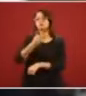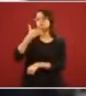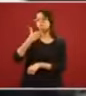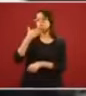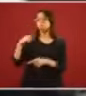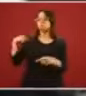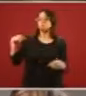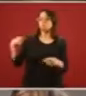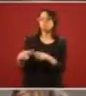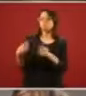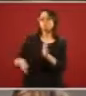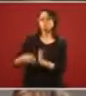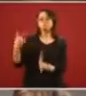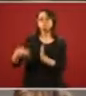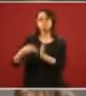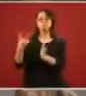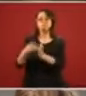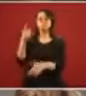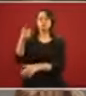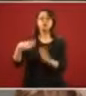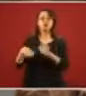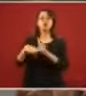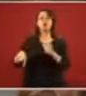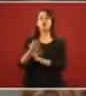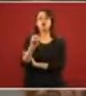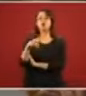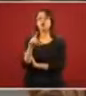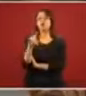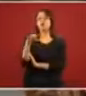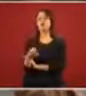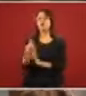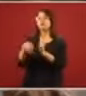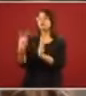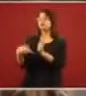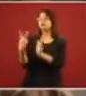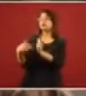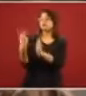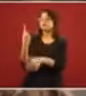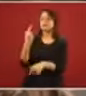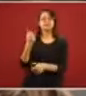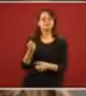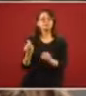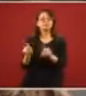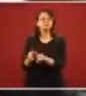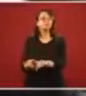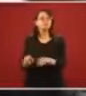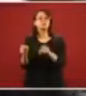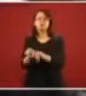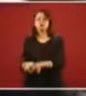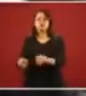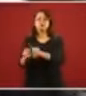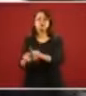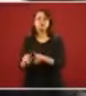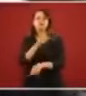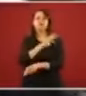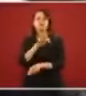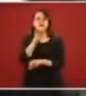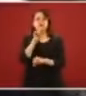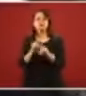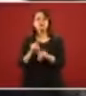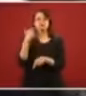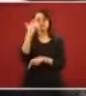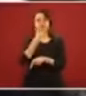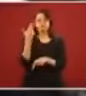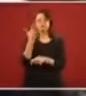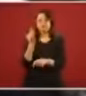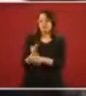los distintos directores de la CONADE han venido operando, y que se puedan operar, revisar, digamos, en tiempo